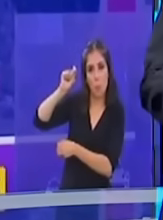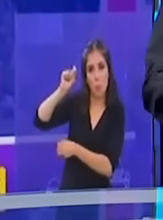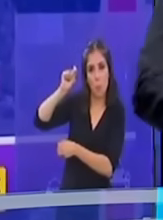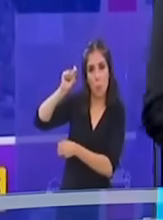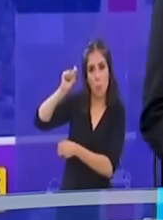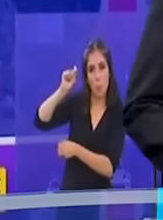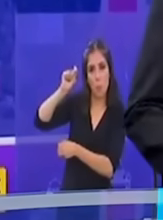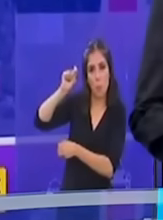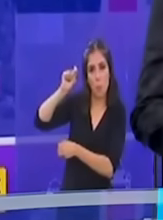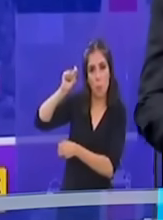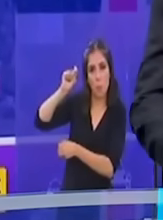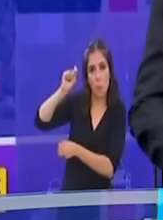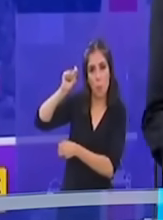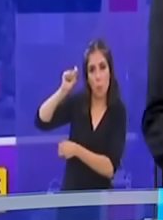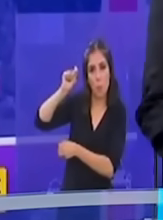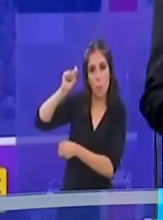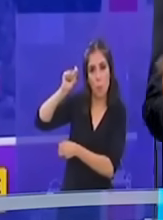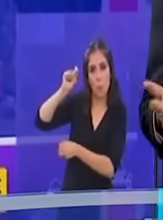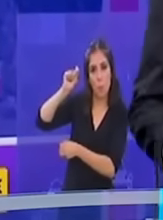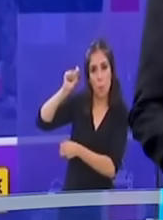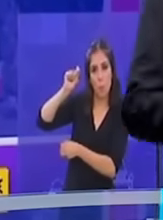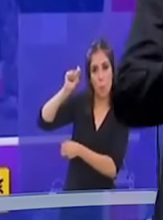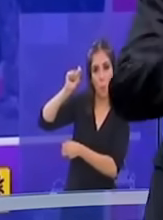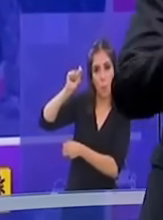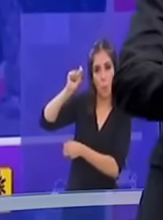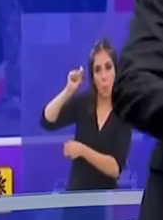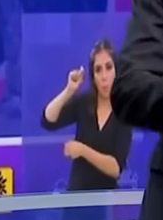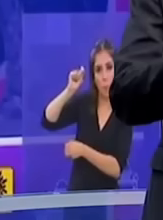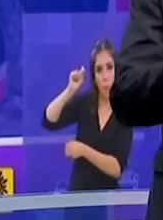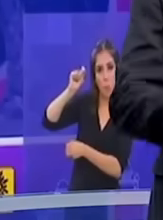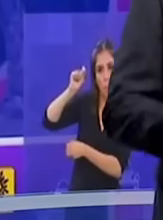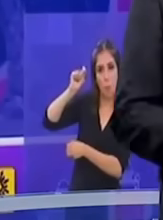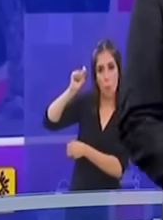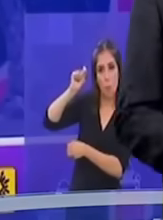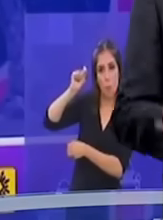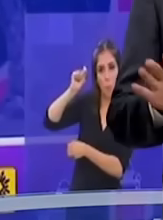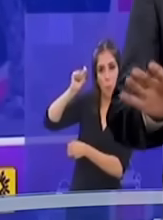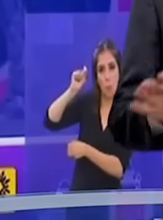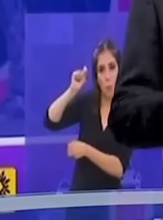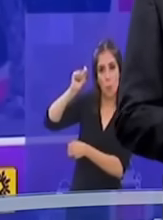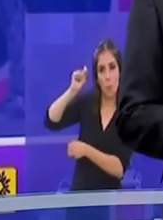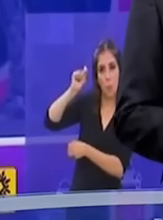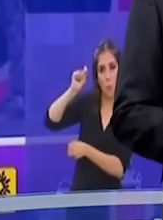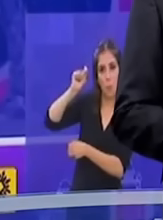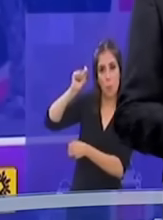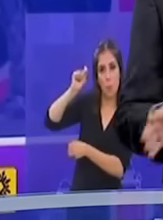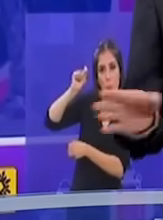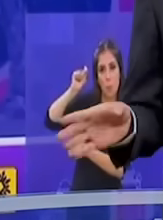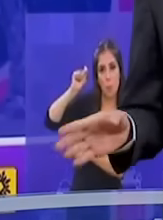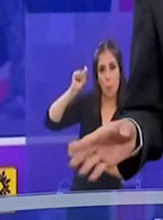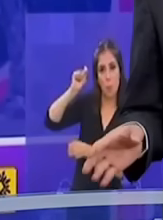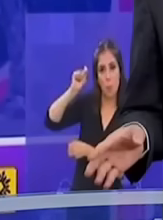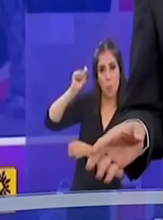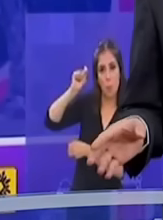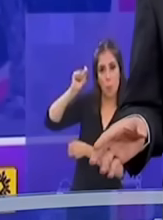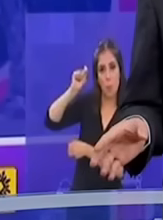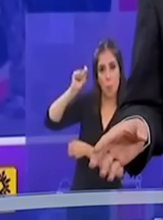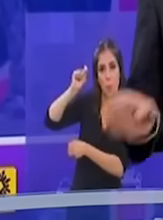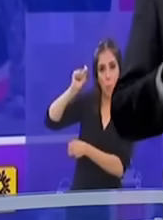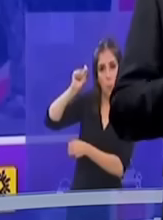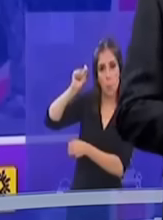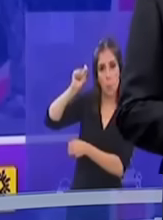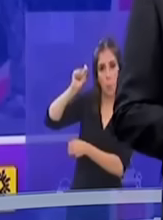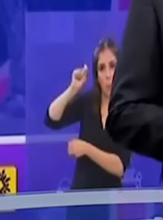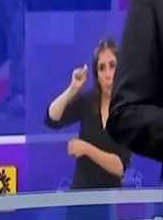da miedo, temor escénico y no hablan. Se viralizó la reacción de Nadia Elizabeth Macías Leonel del Partido de la Revolución